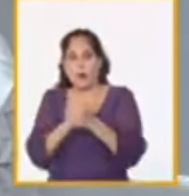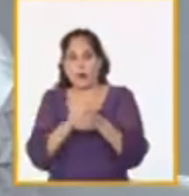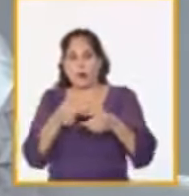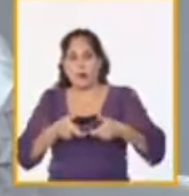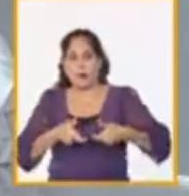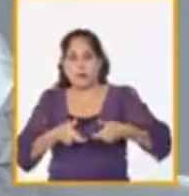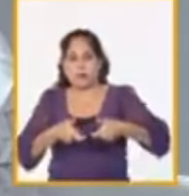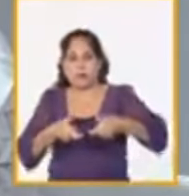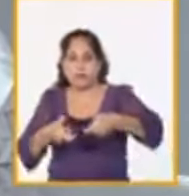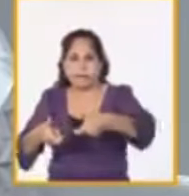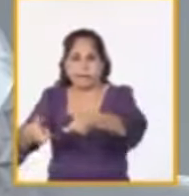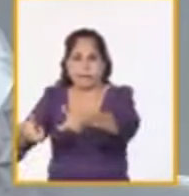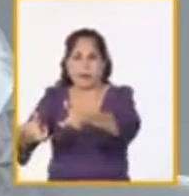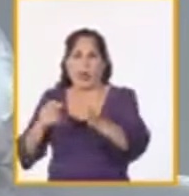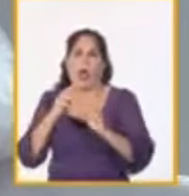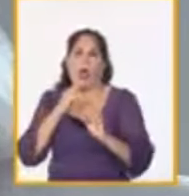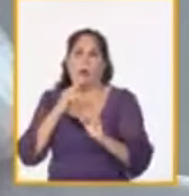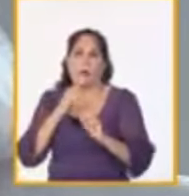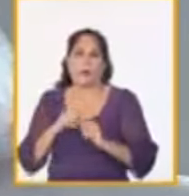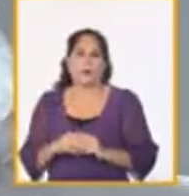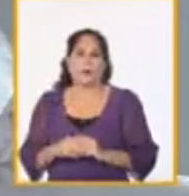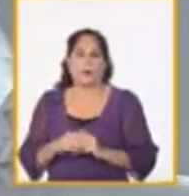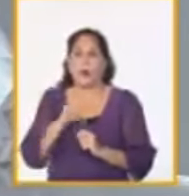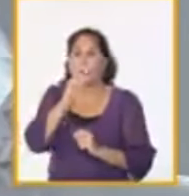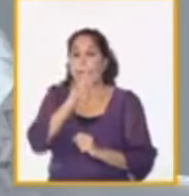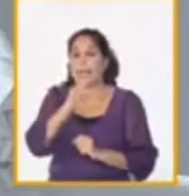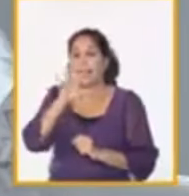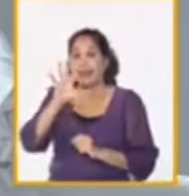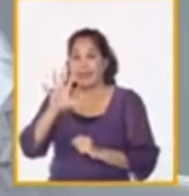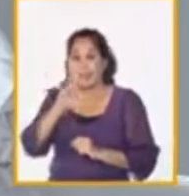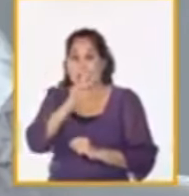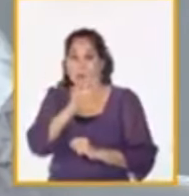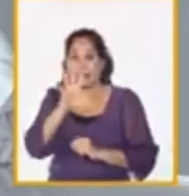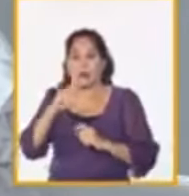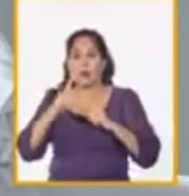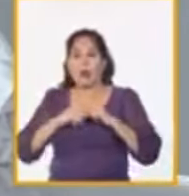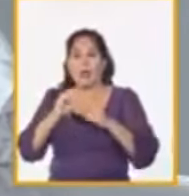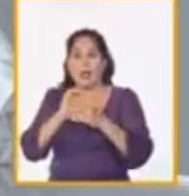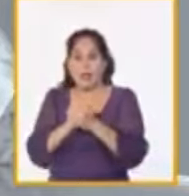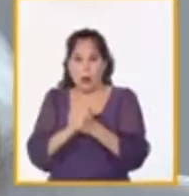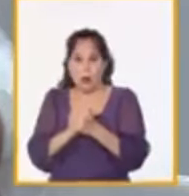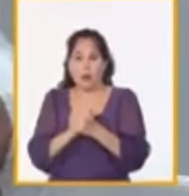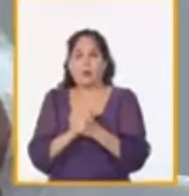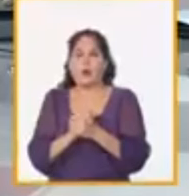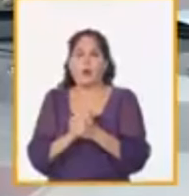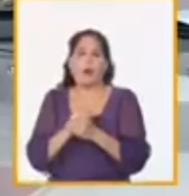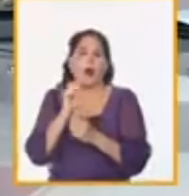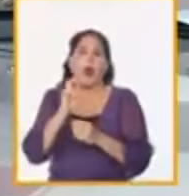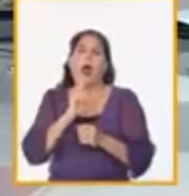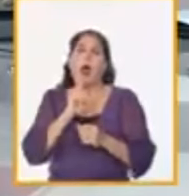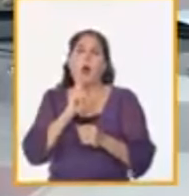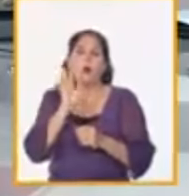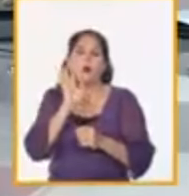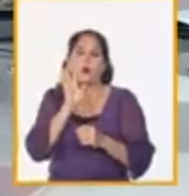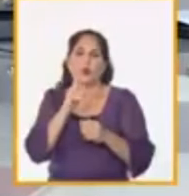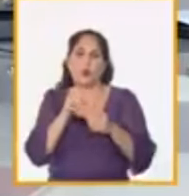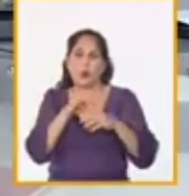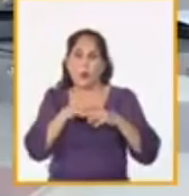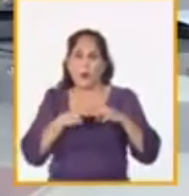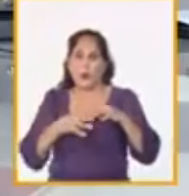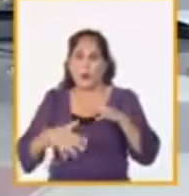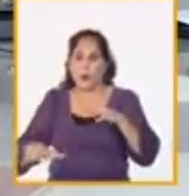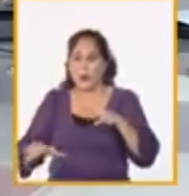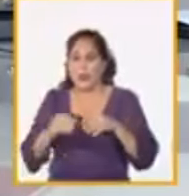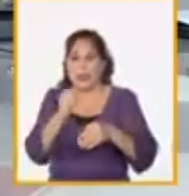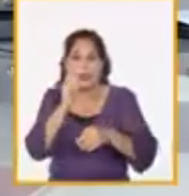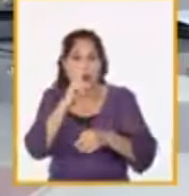redes y 25 kilómetros de colectores. Y se han terminado 204 obras. Y yo le